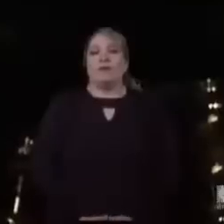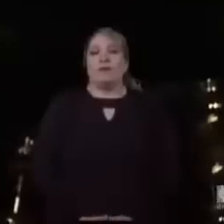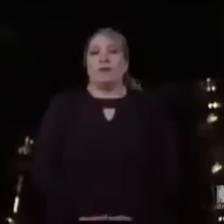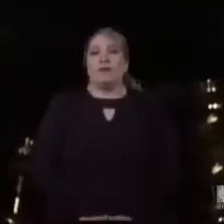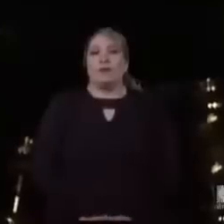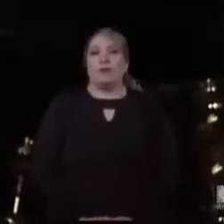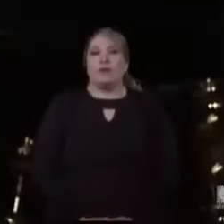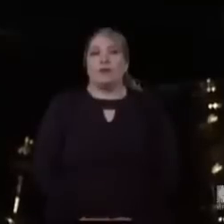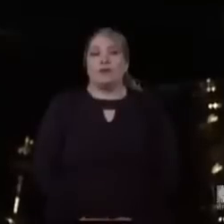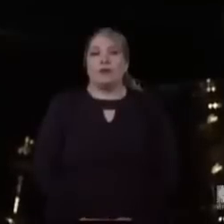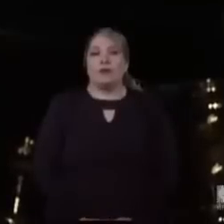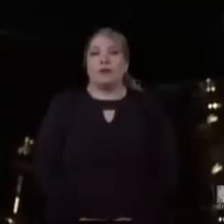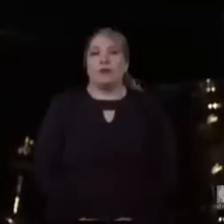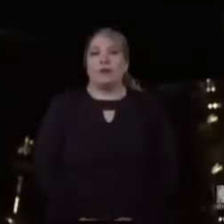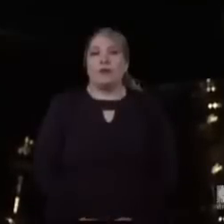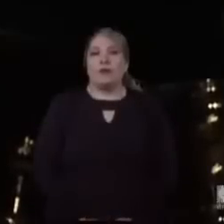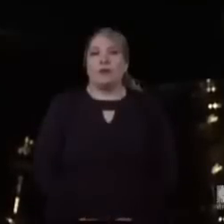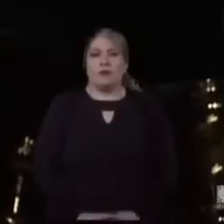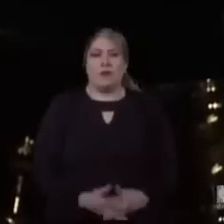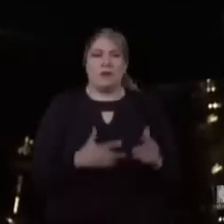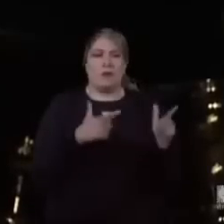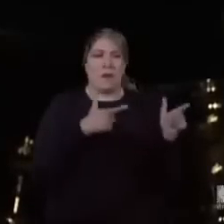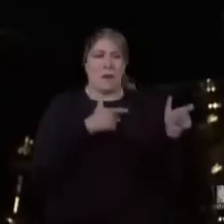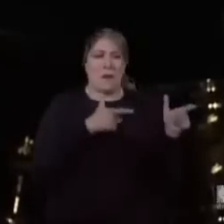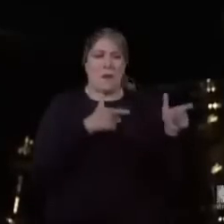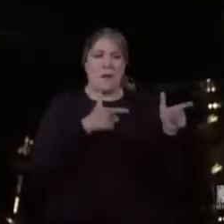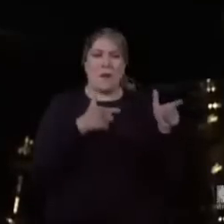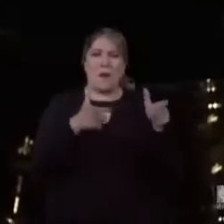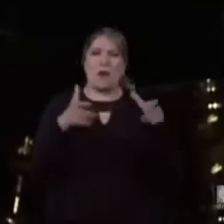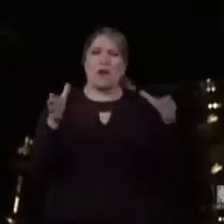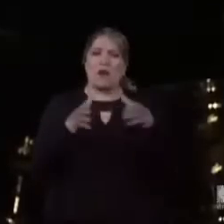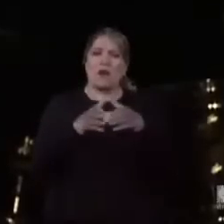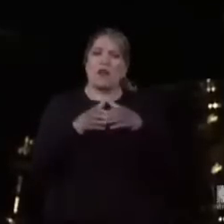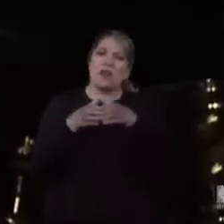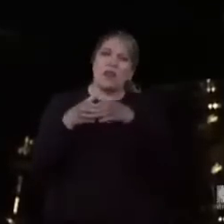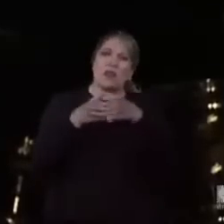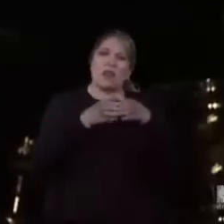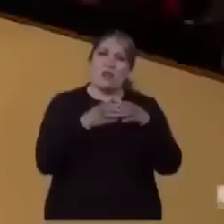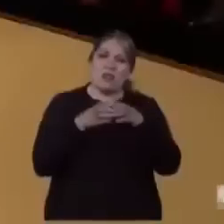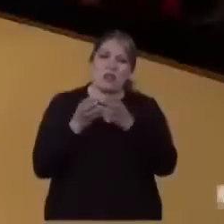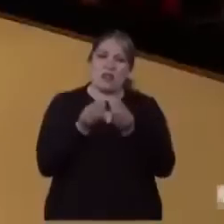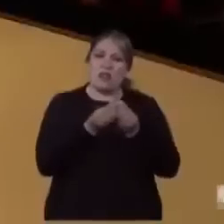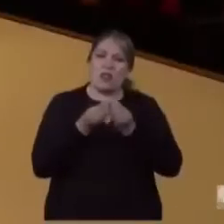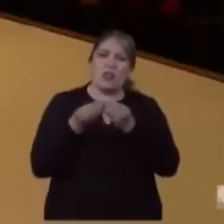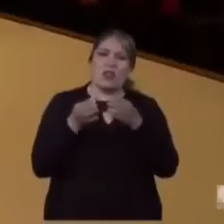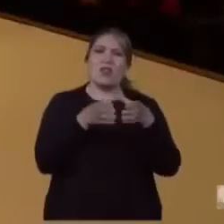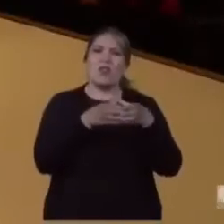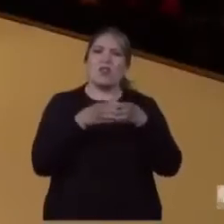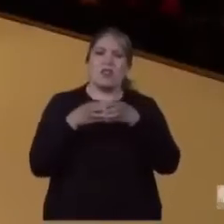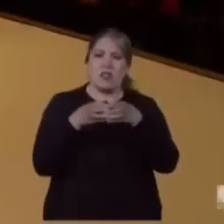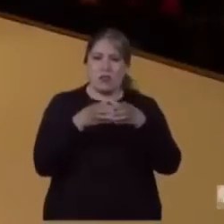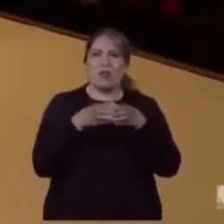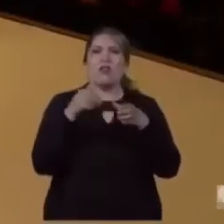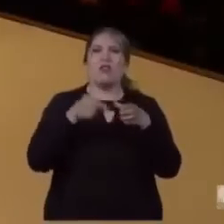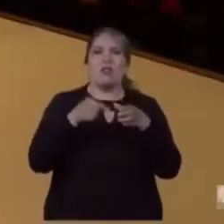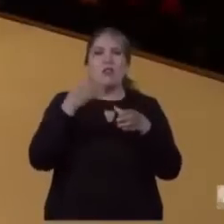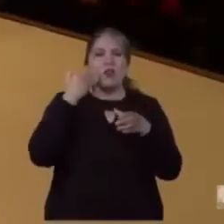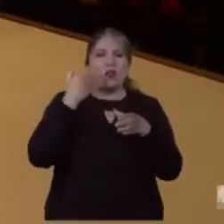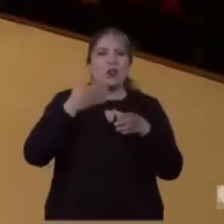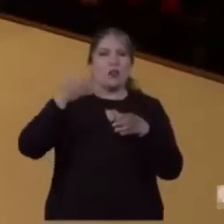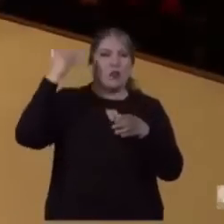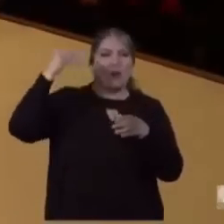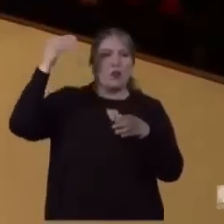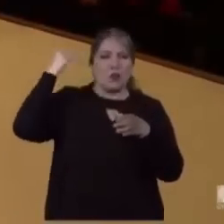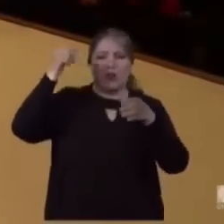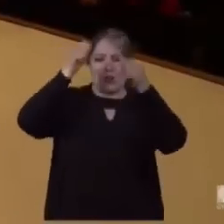La... el genocidio contra el movimiento laicalista perpetrado por